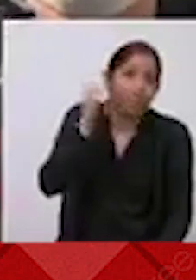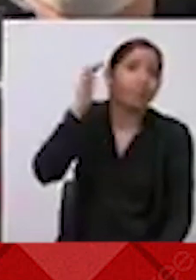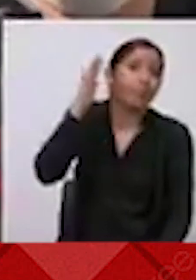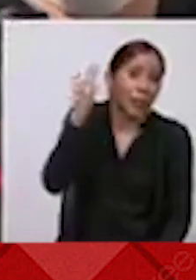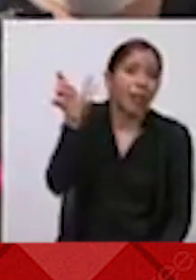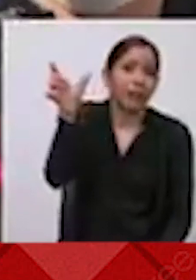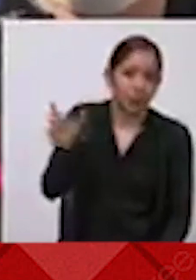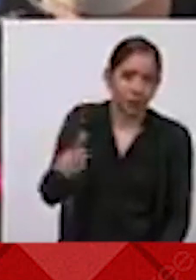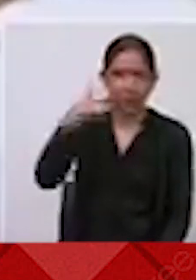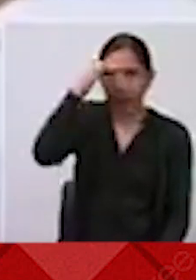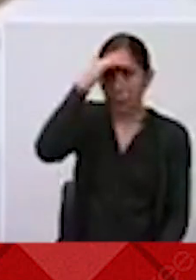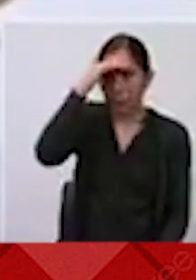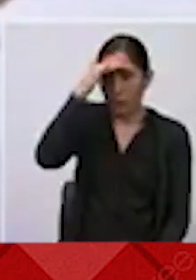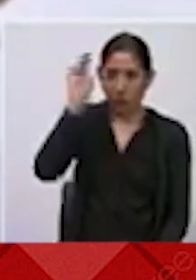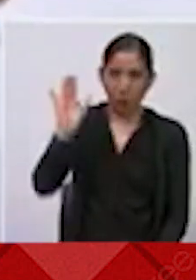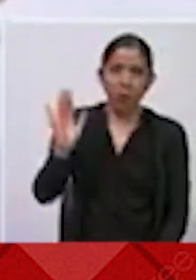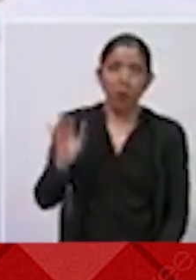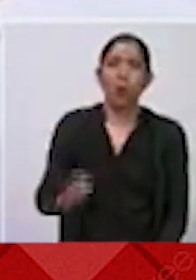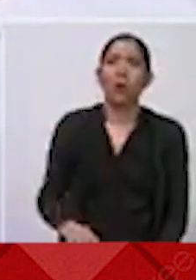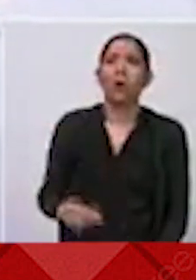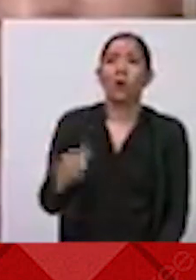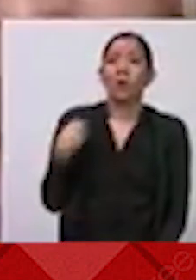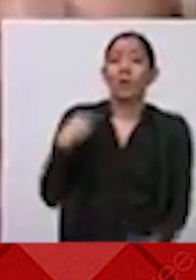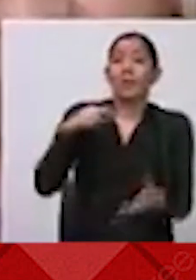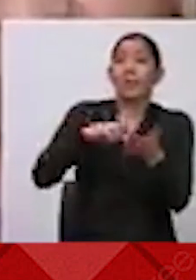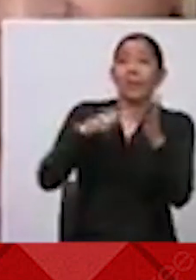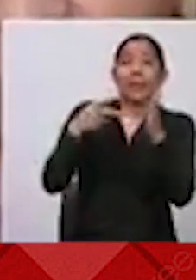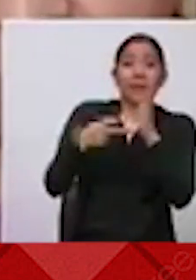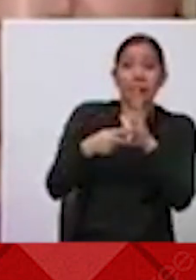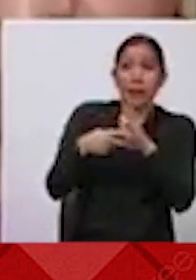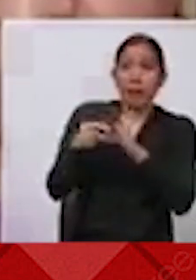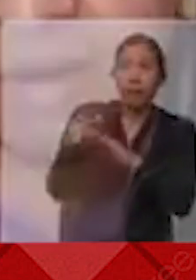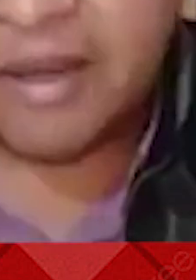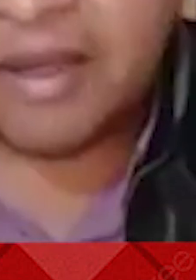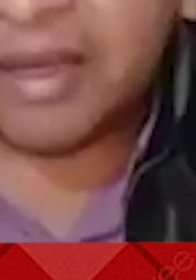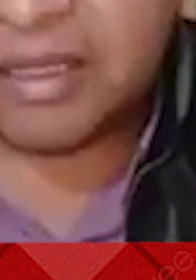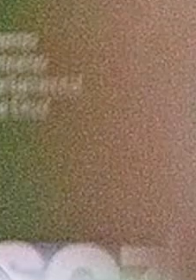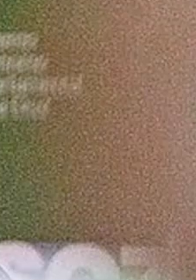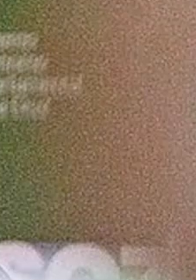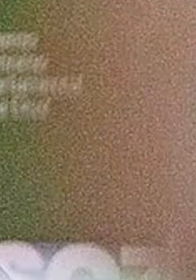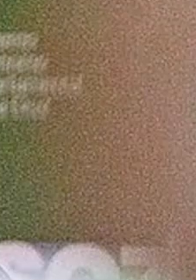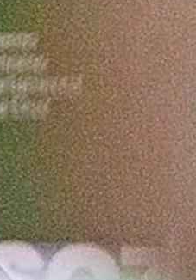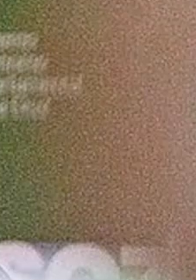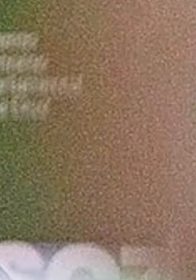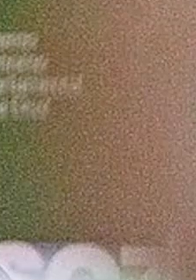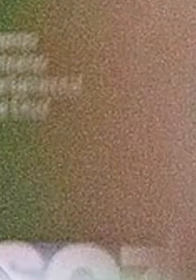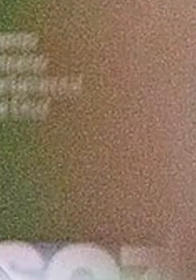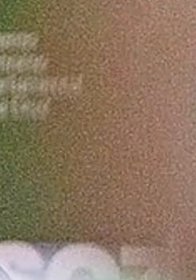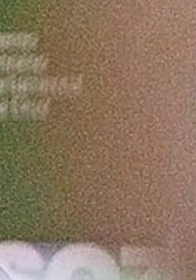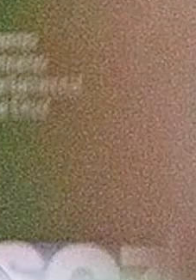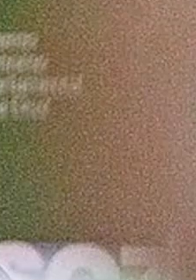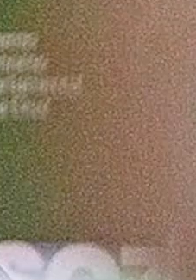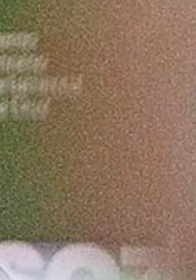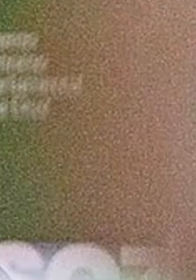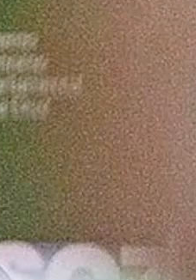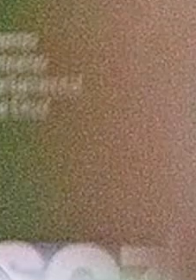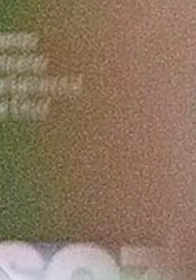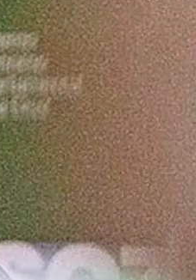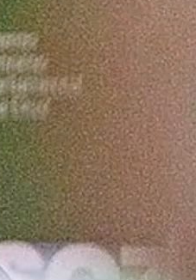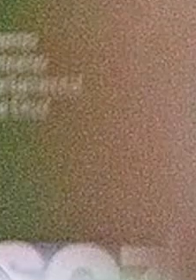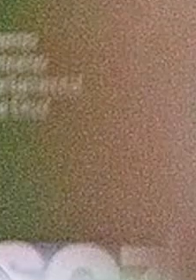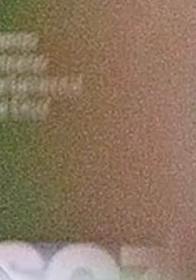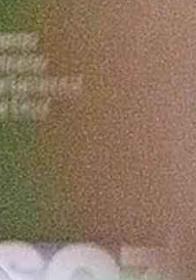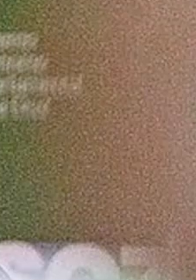señor Camacho. Okay. Estamos hablando de un momento en el cual el señor Camacho está empezando un